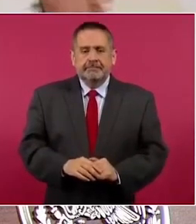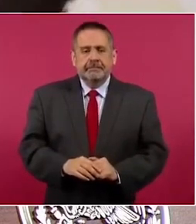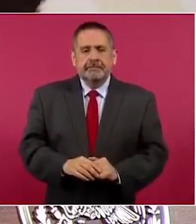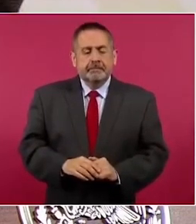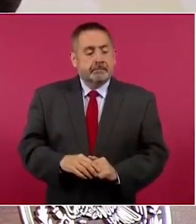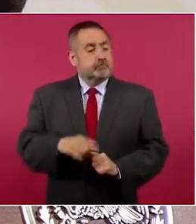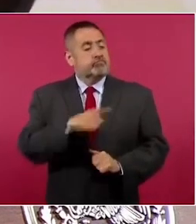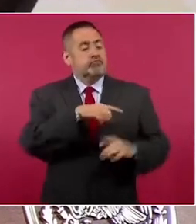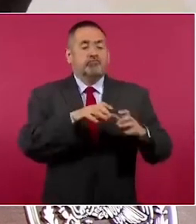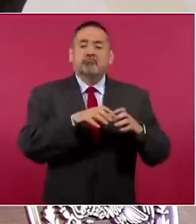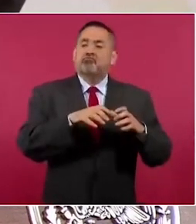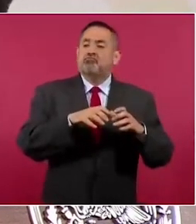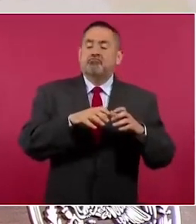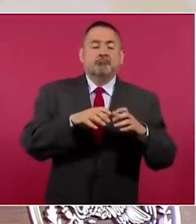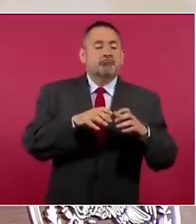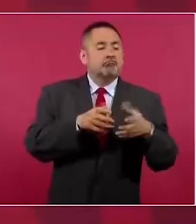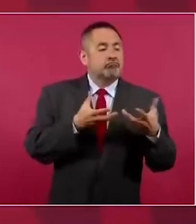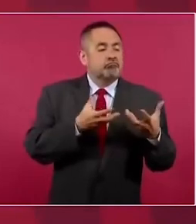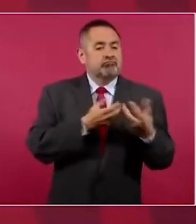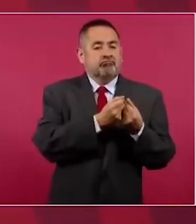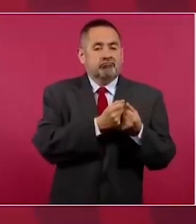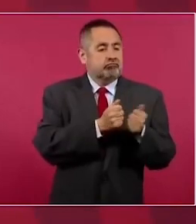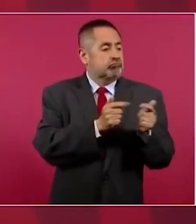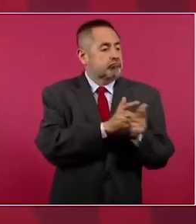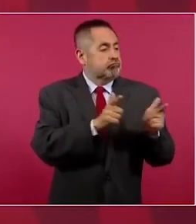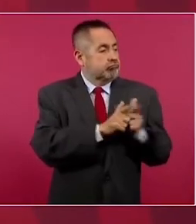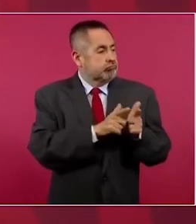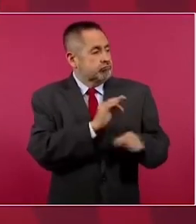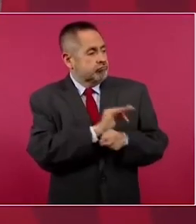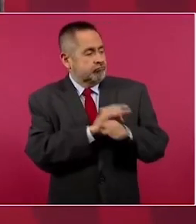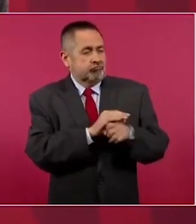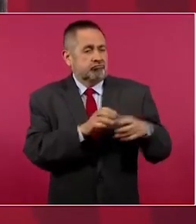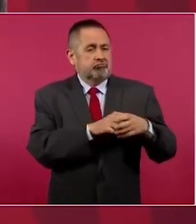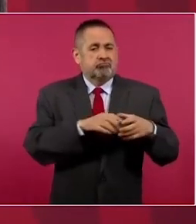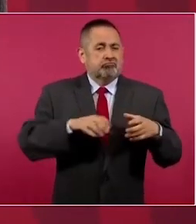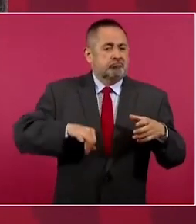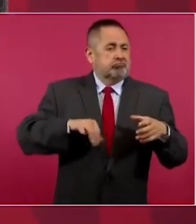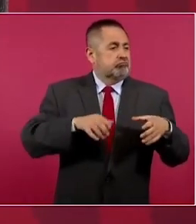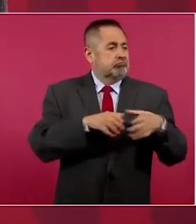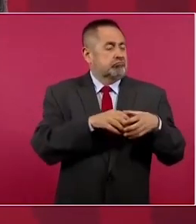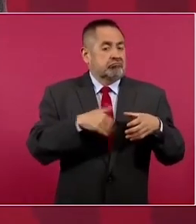que representan a los grupos de intereses creados,